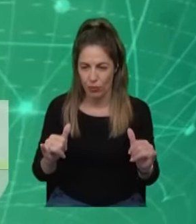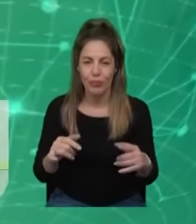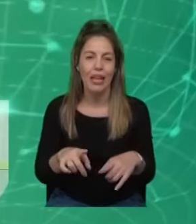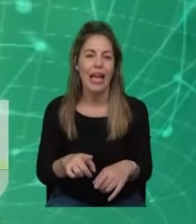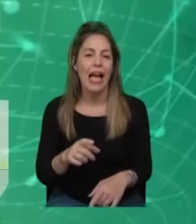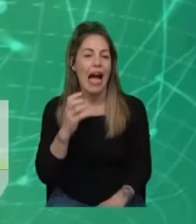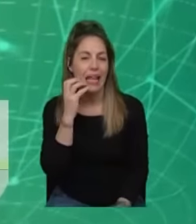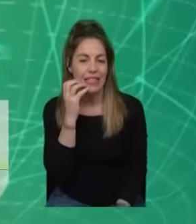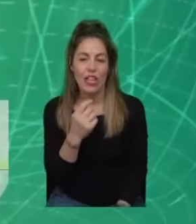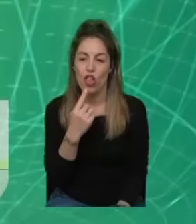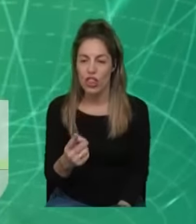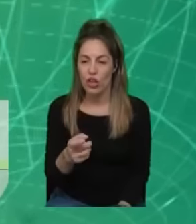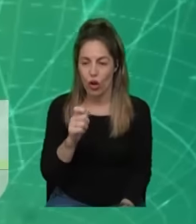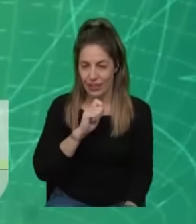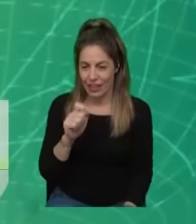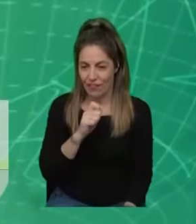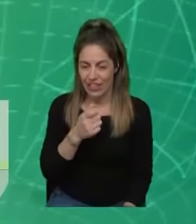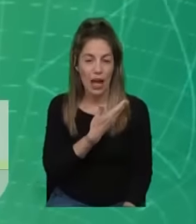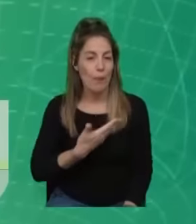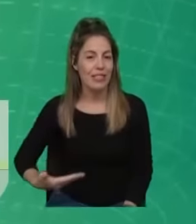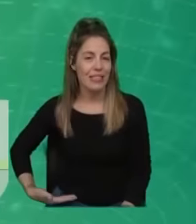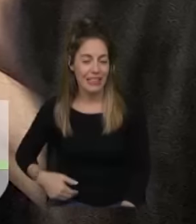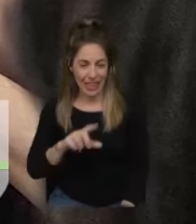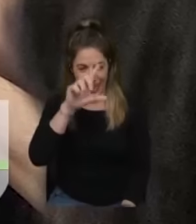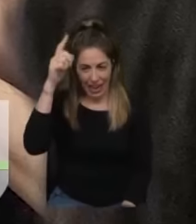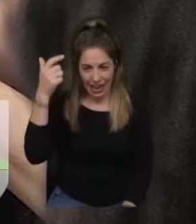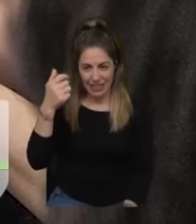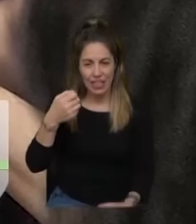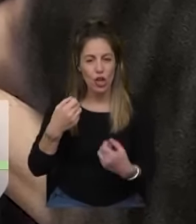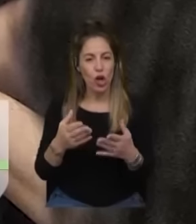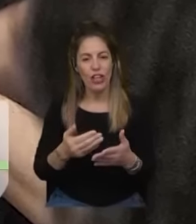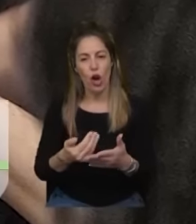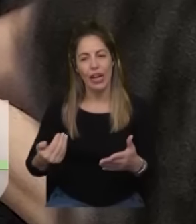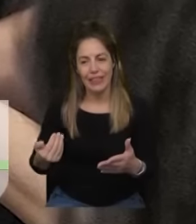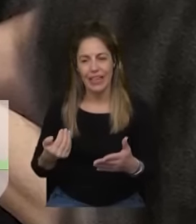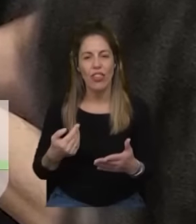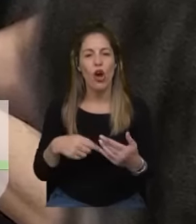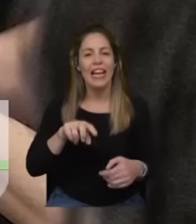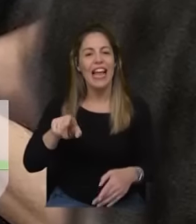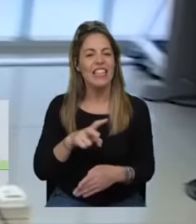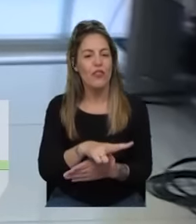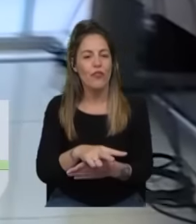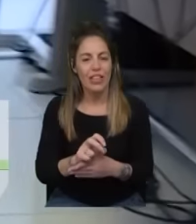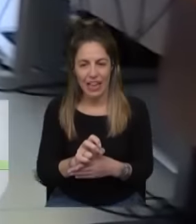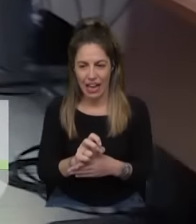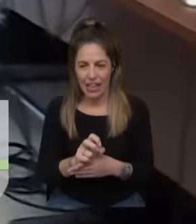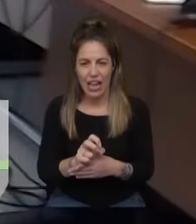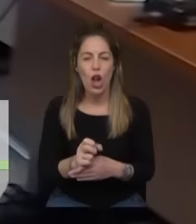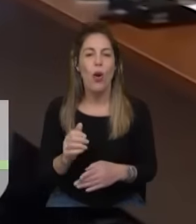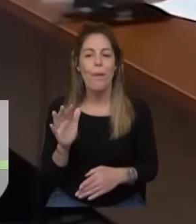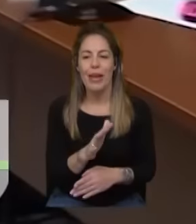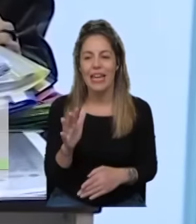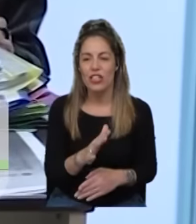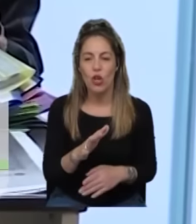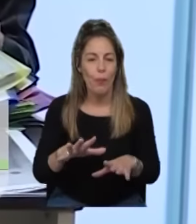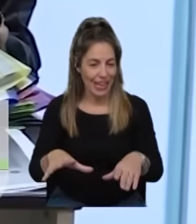Alejandro Astesiano dijo en una entrevista que el presidente Luis Lacalle Pou lo dejó retirado y que la exfiscal Gabriela Fossati lo amenazó para